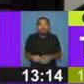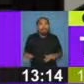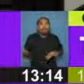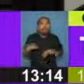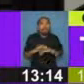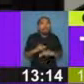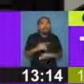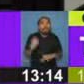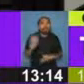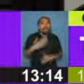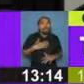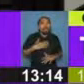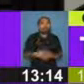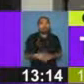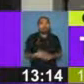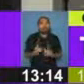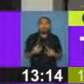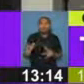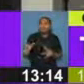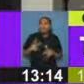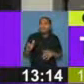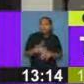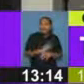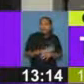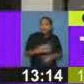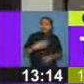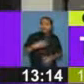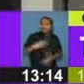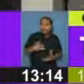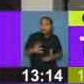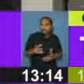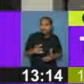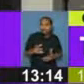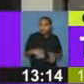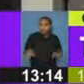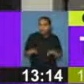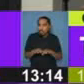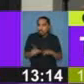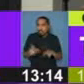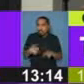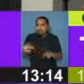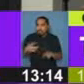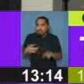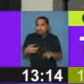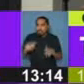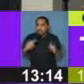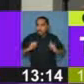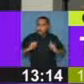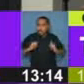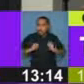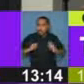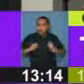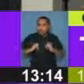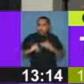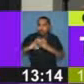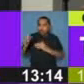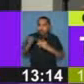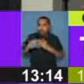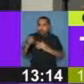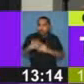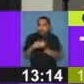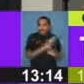alumna recién hace muchos años que venían esperando la construcción de de la escuela